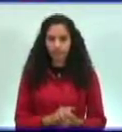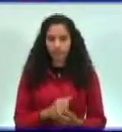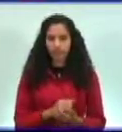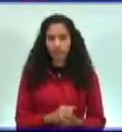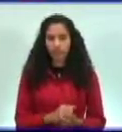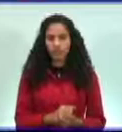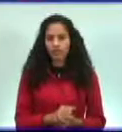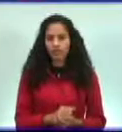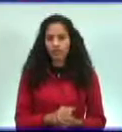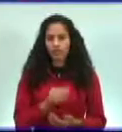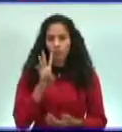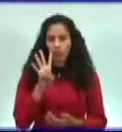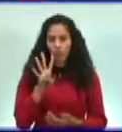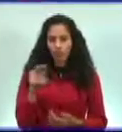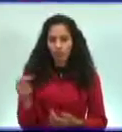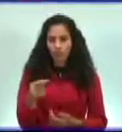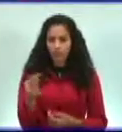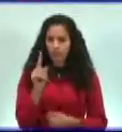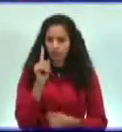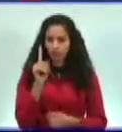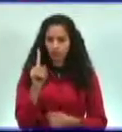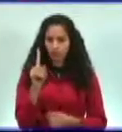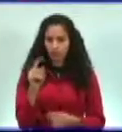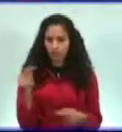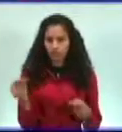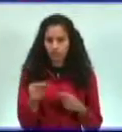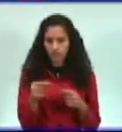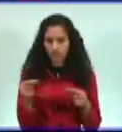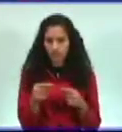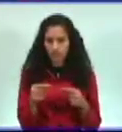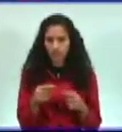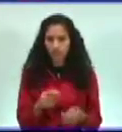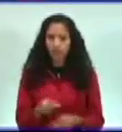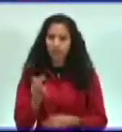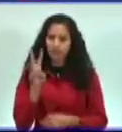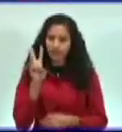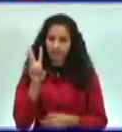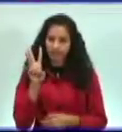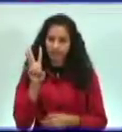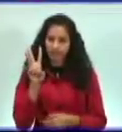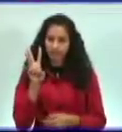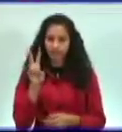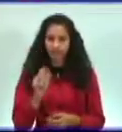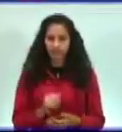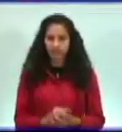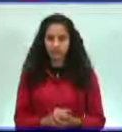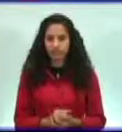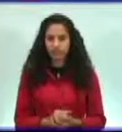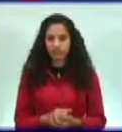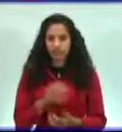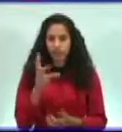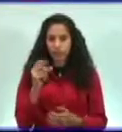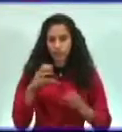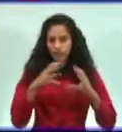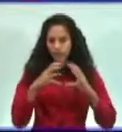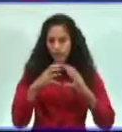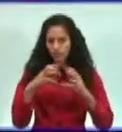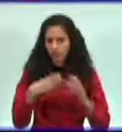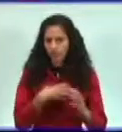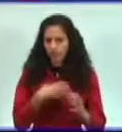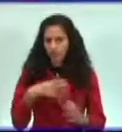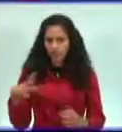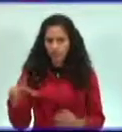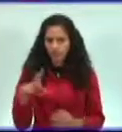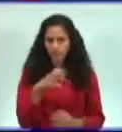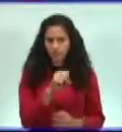¿Cuánto 4 menos 1 es igual a 3? ¿Cuántos círculos tenemos en